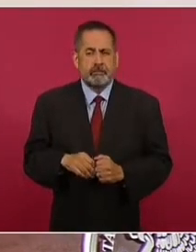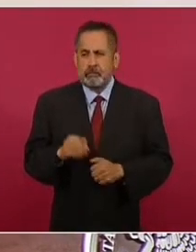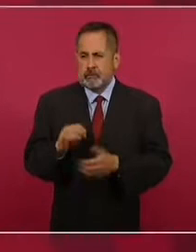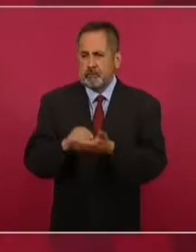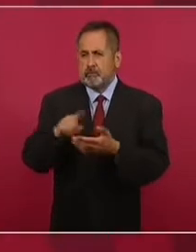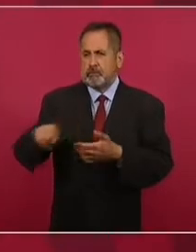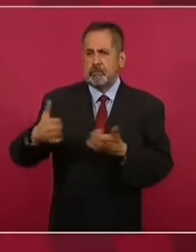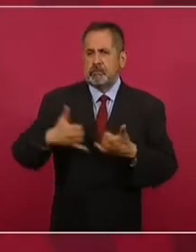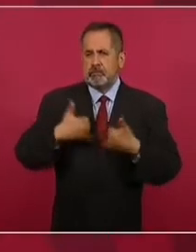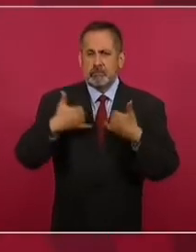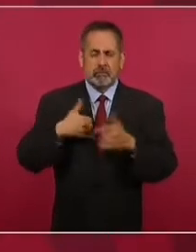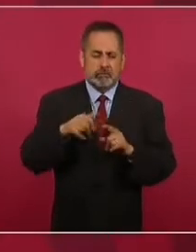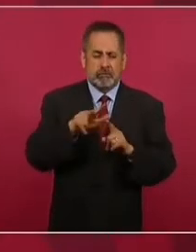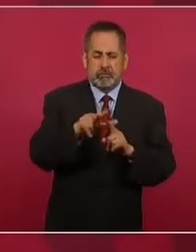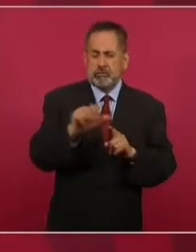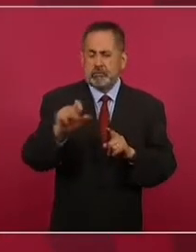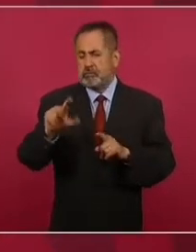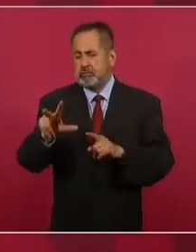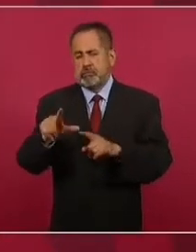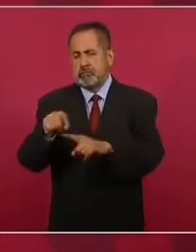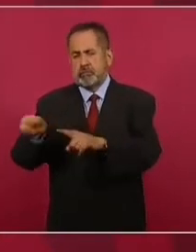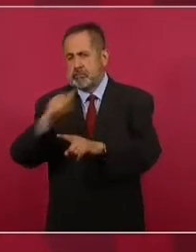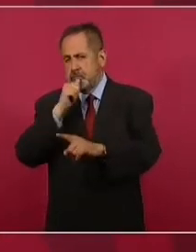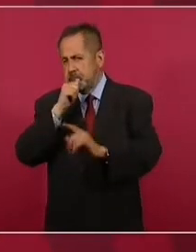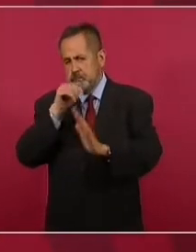jóvenes de 18 a 28.